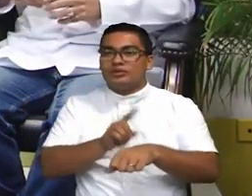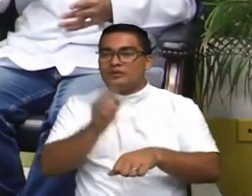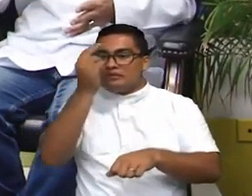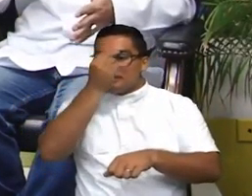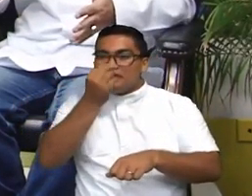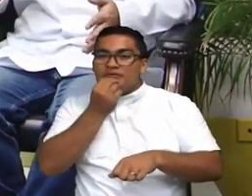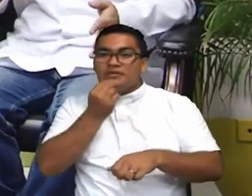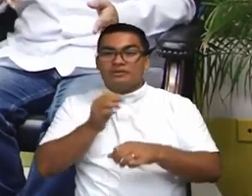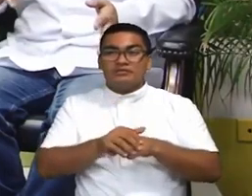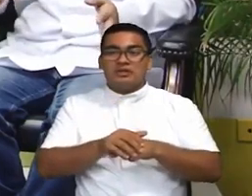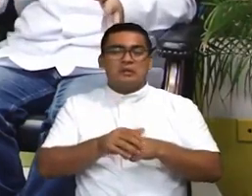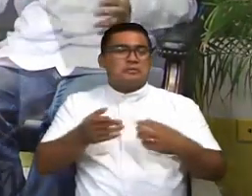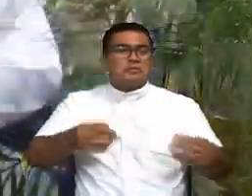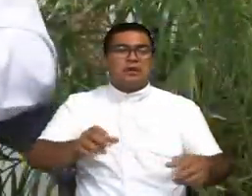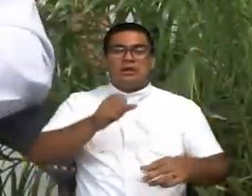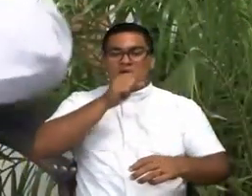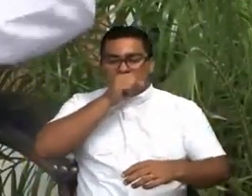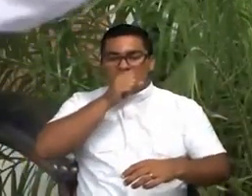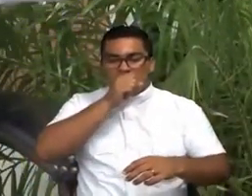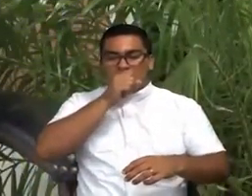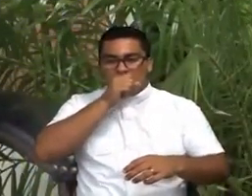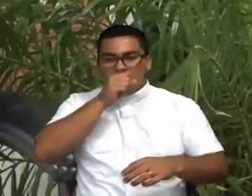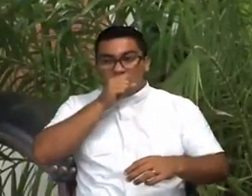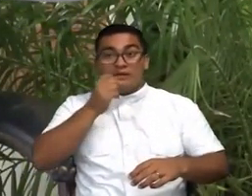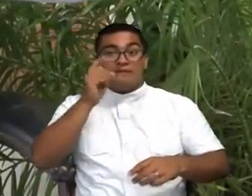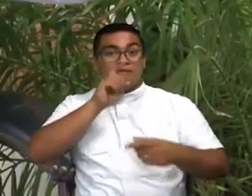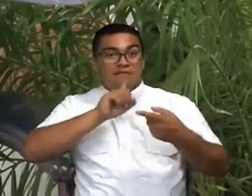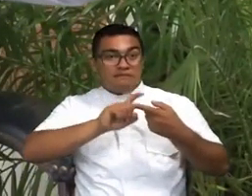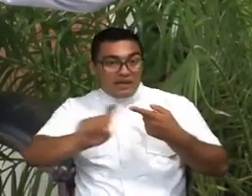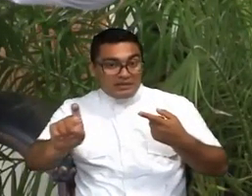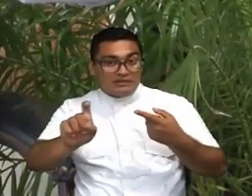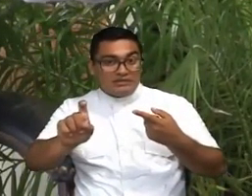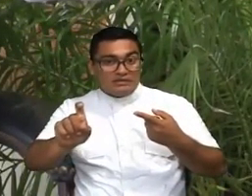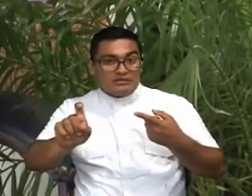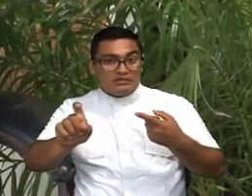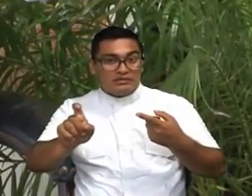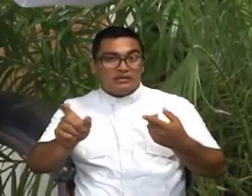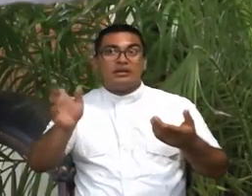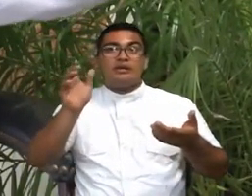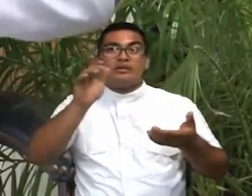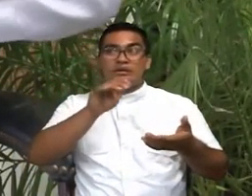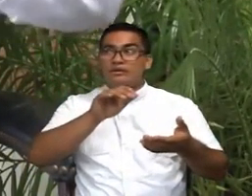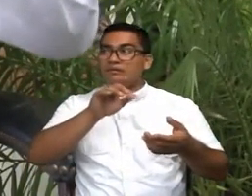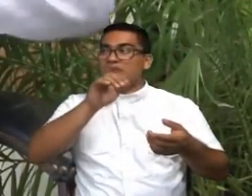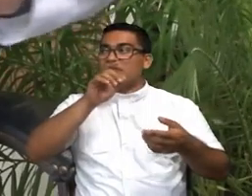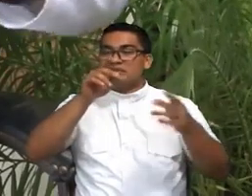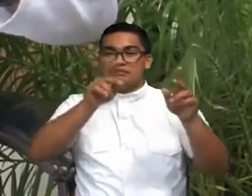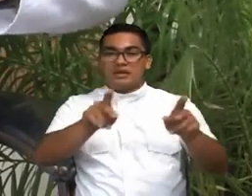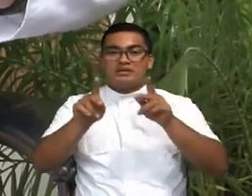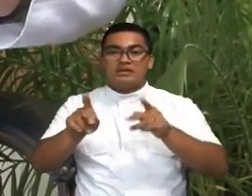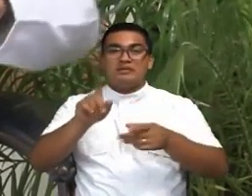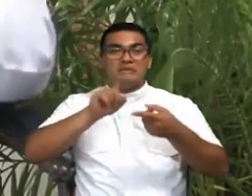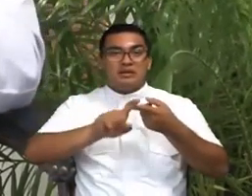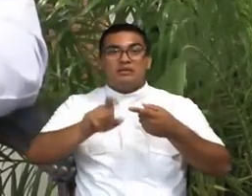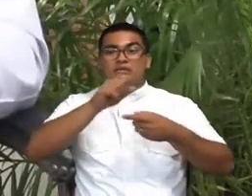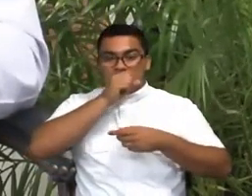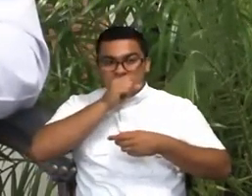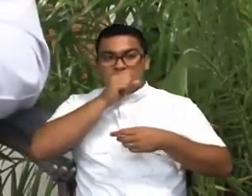da tos, y cuando mires pasa un mes. Porque no sé si usted ha visto, hay gente que pasa, sí, un mes con tos, sí,